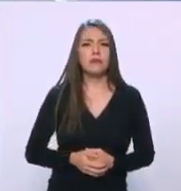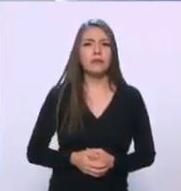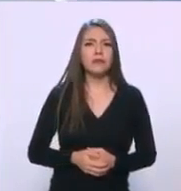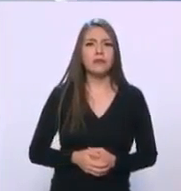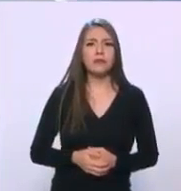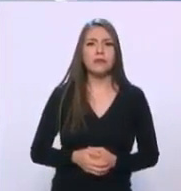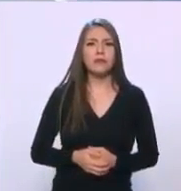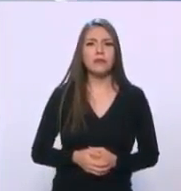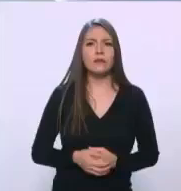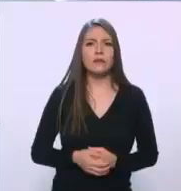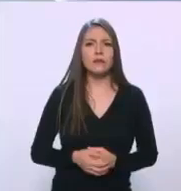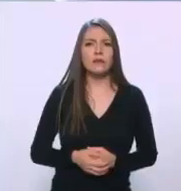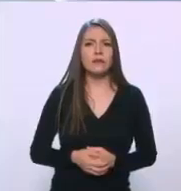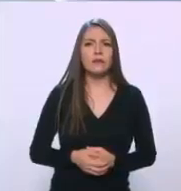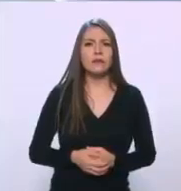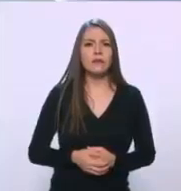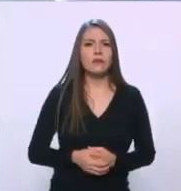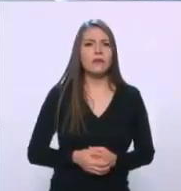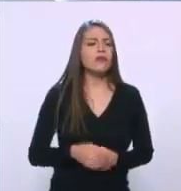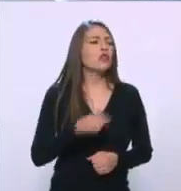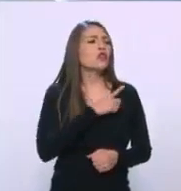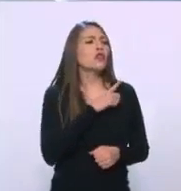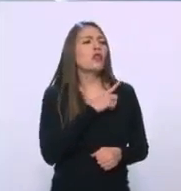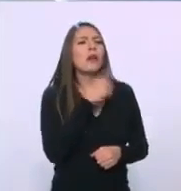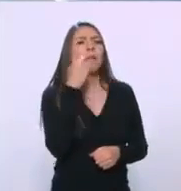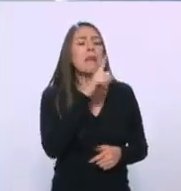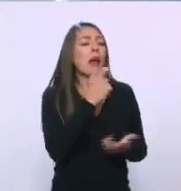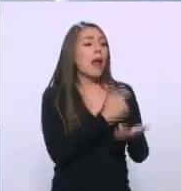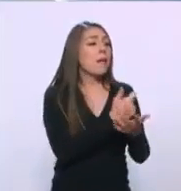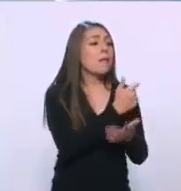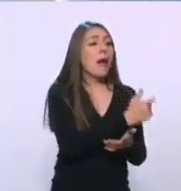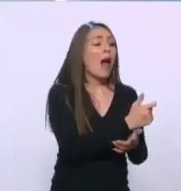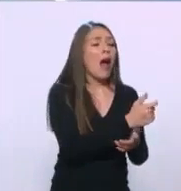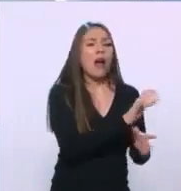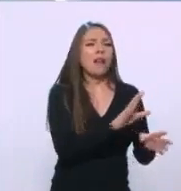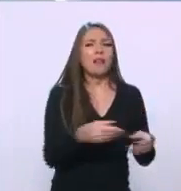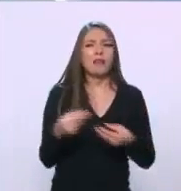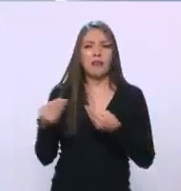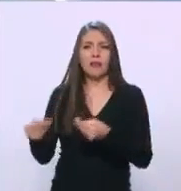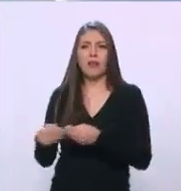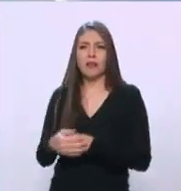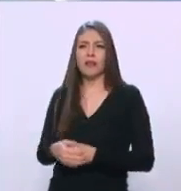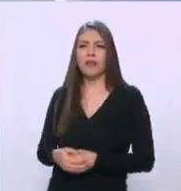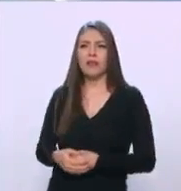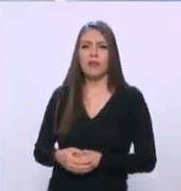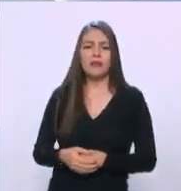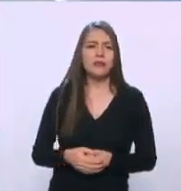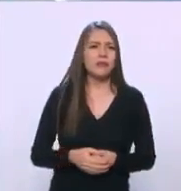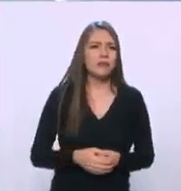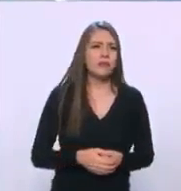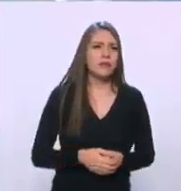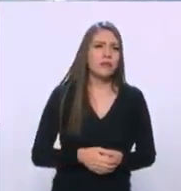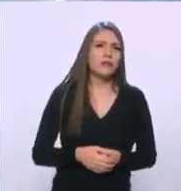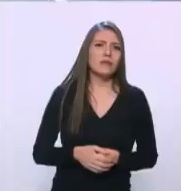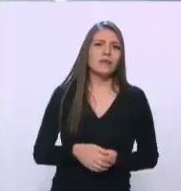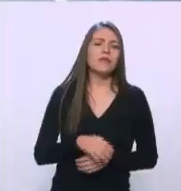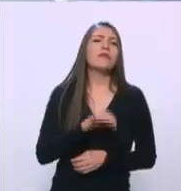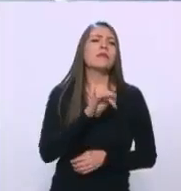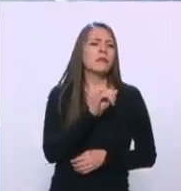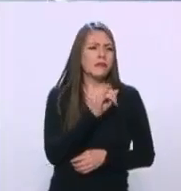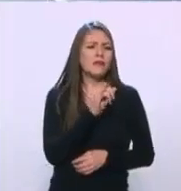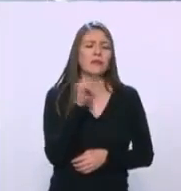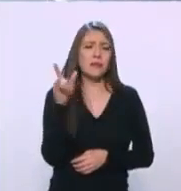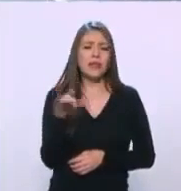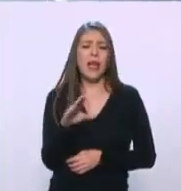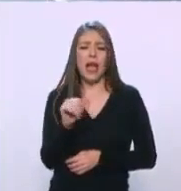de justificar un pago, de justificar un pago. Un vendedor de silencios, sí. Podría ser. Sí, no, y Aguilar